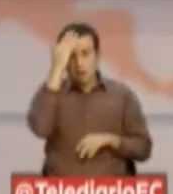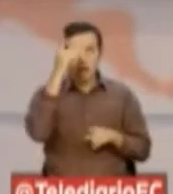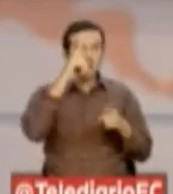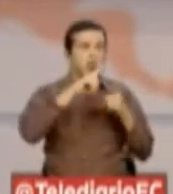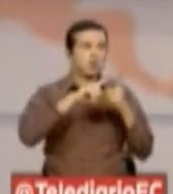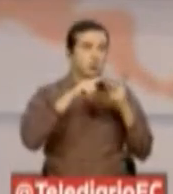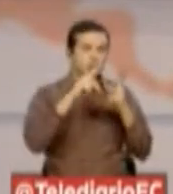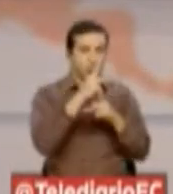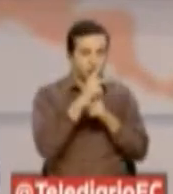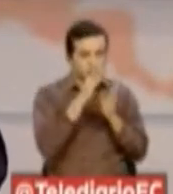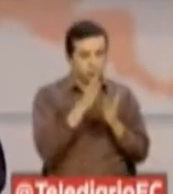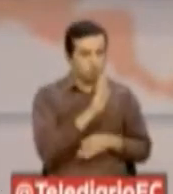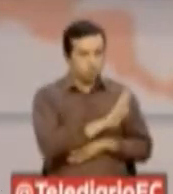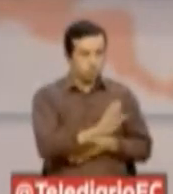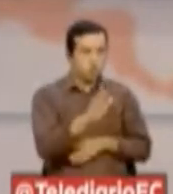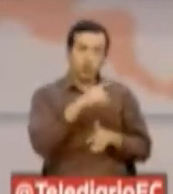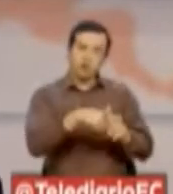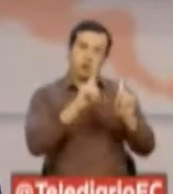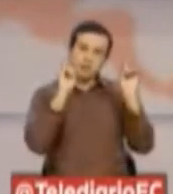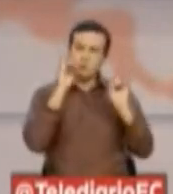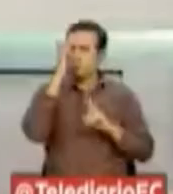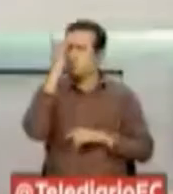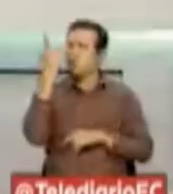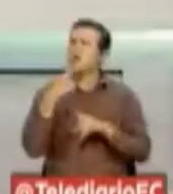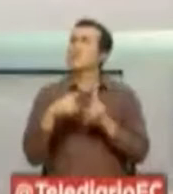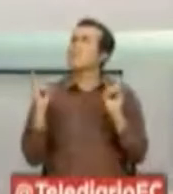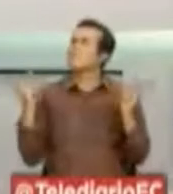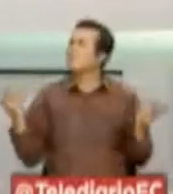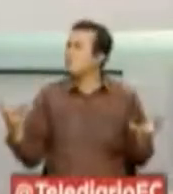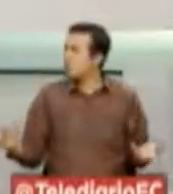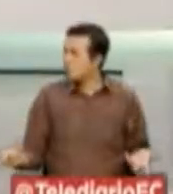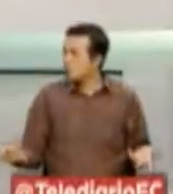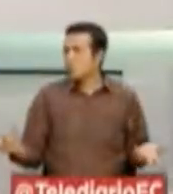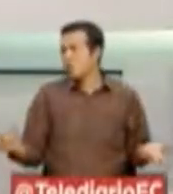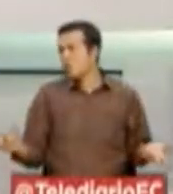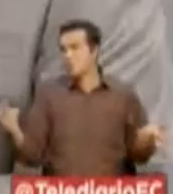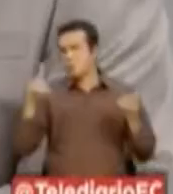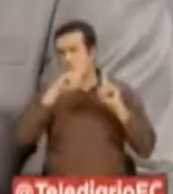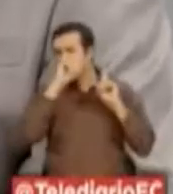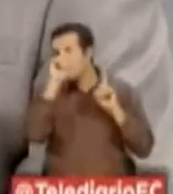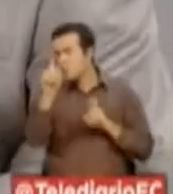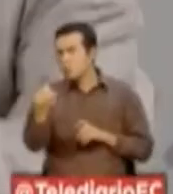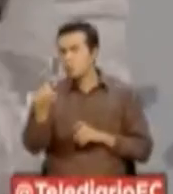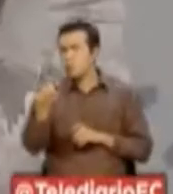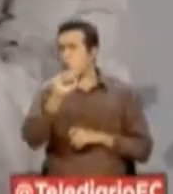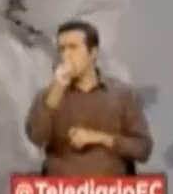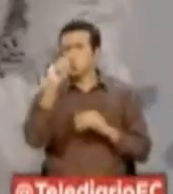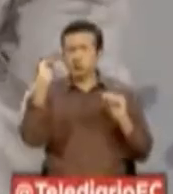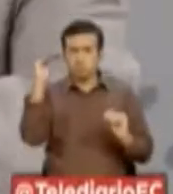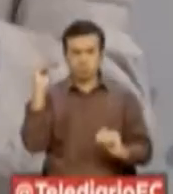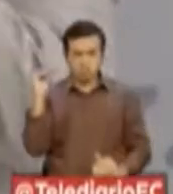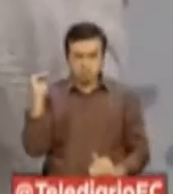que tienen otra situación porque es diferente o acaso la pregunta es acaso en otros niveles inferiores